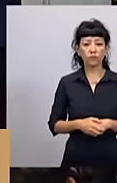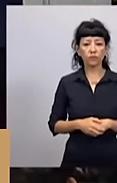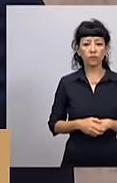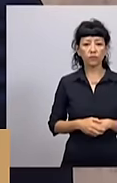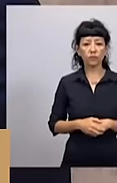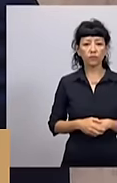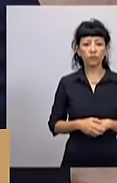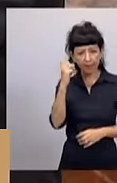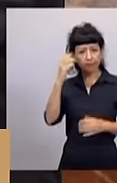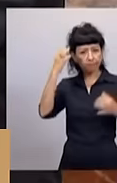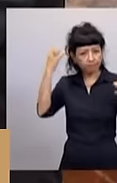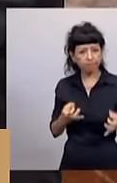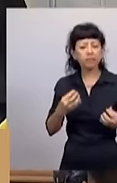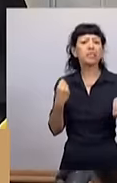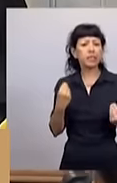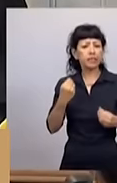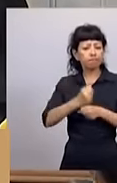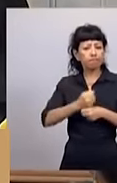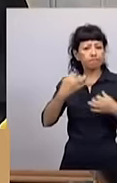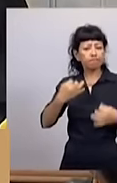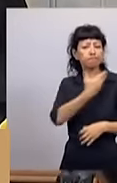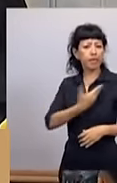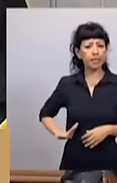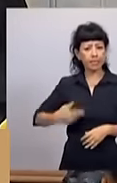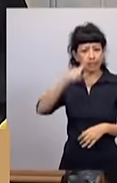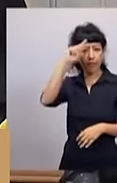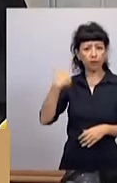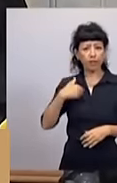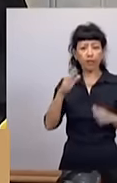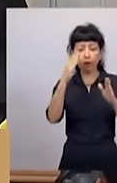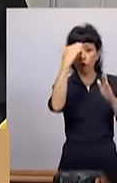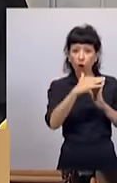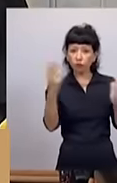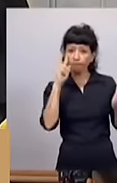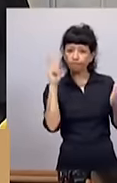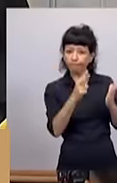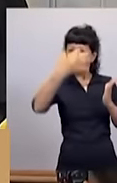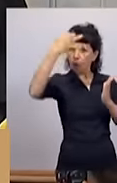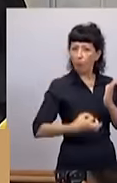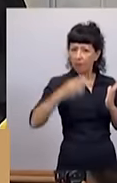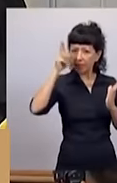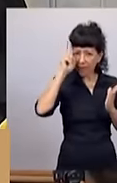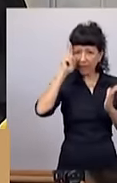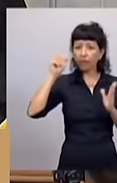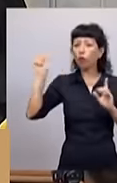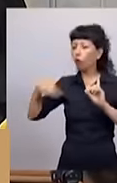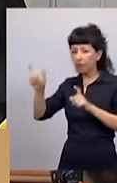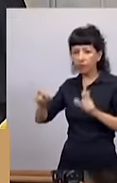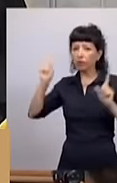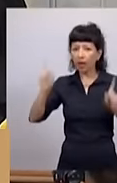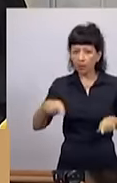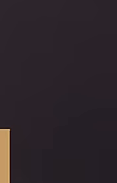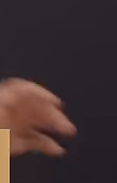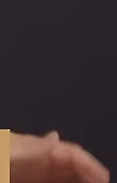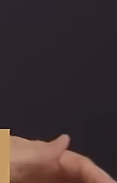nunca puede ser visto como una afrenta al gobierno actual, sino como un reconocimiento al presidente democráticamente elegido y de una nación hermana. Dice la